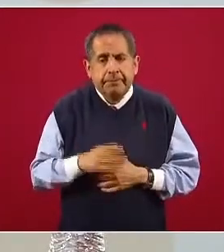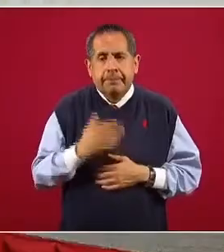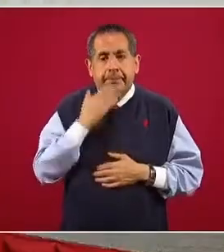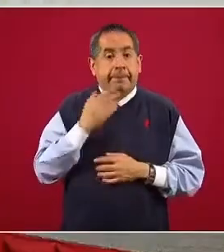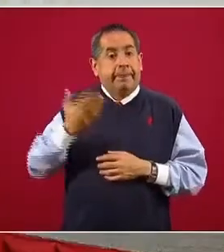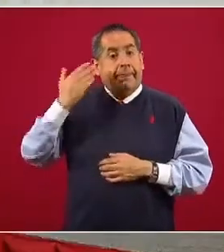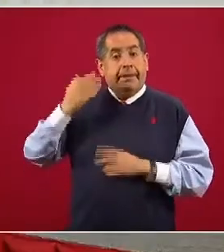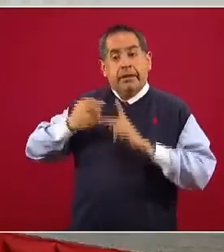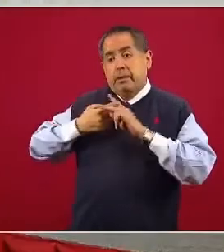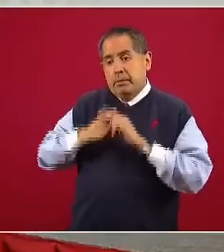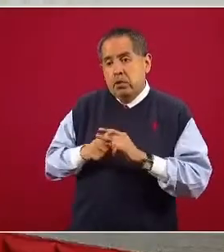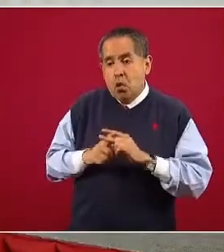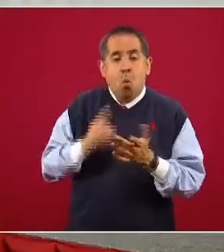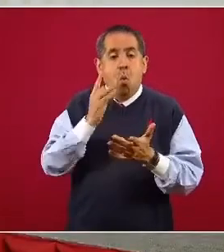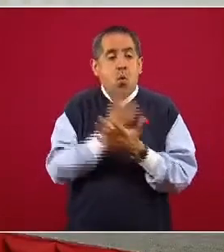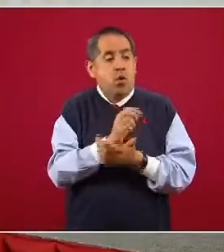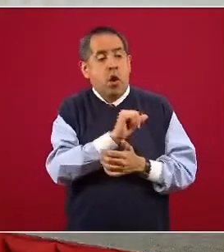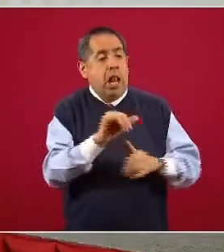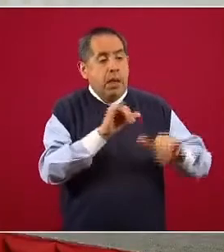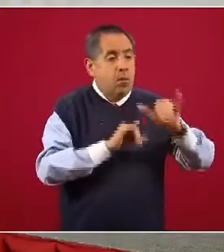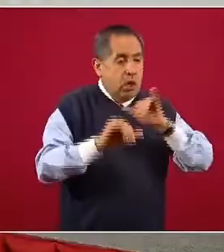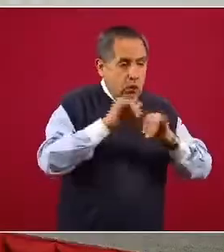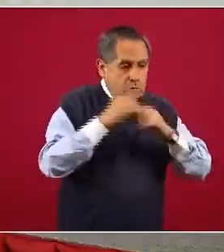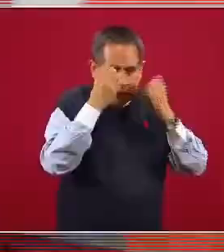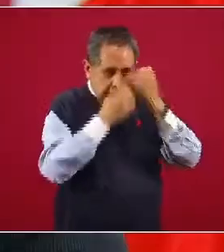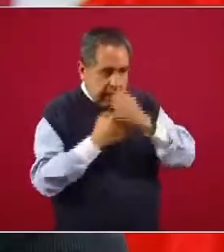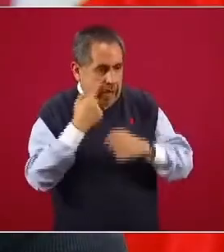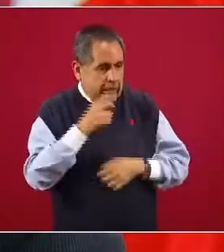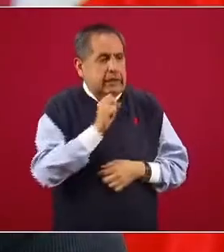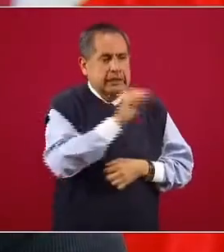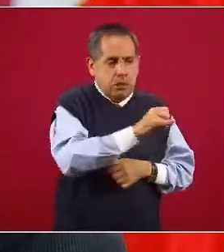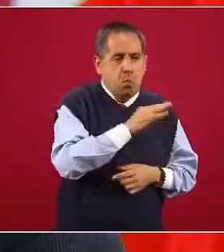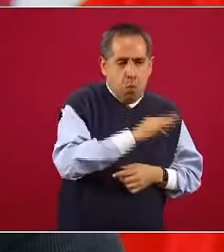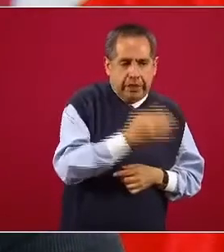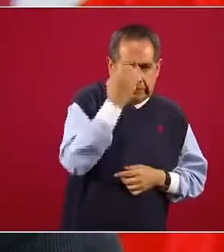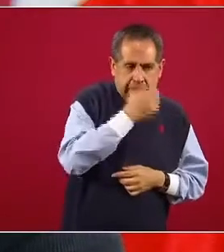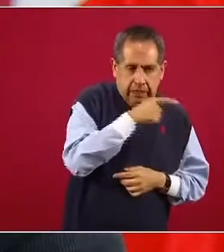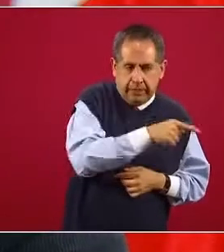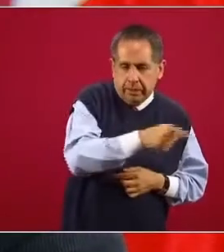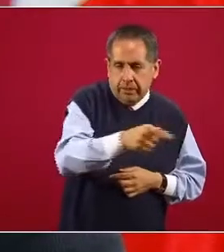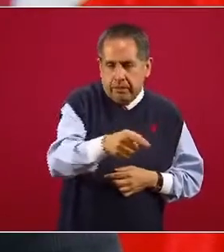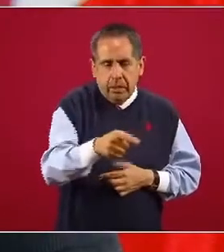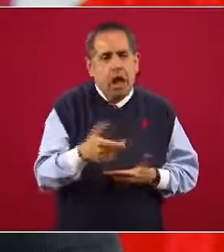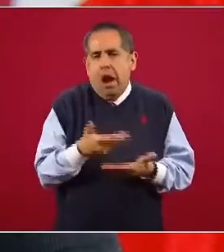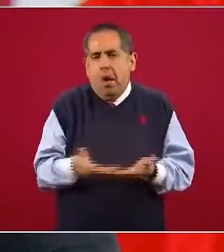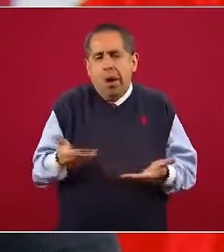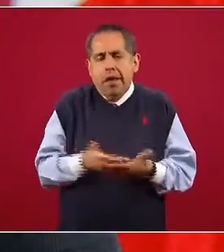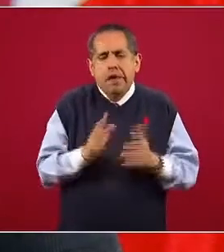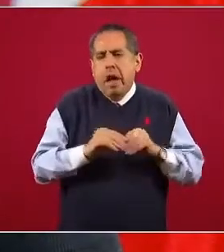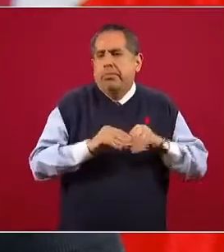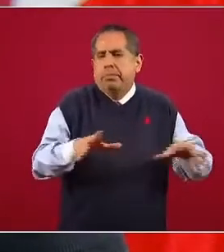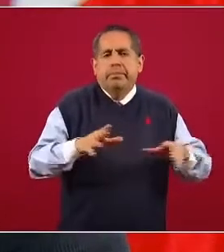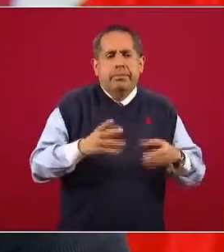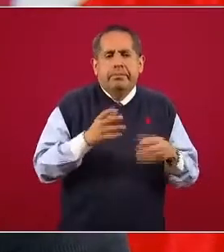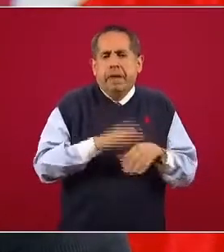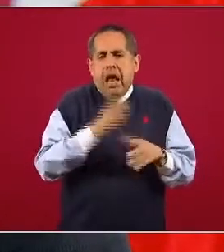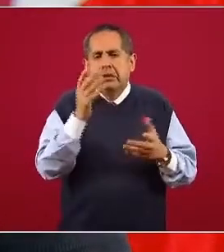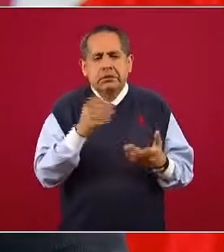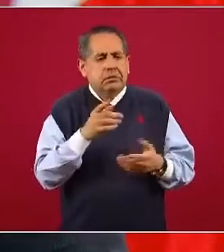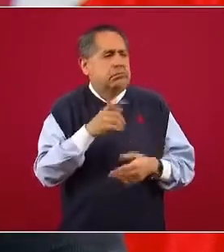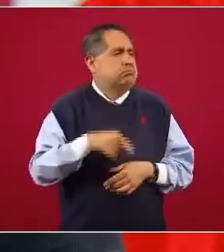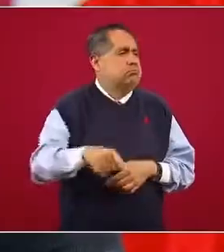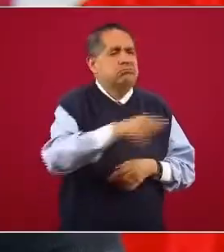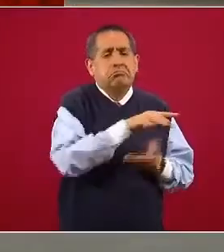al principio la parte de evaluar para poder reconocer y estar seguros que los kits y los procedimientos eran